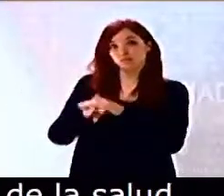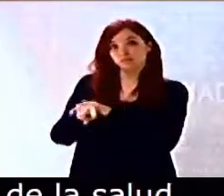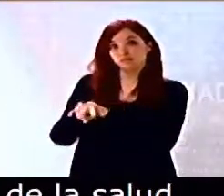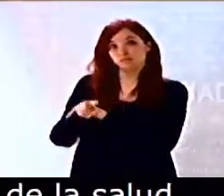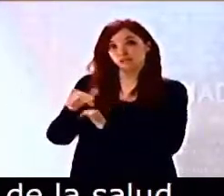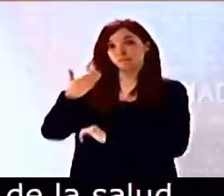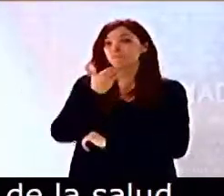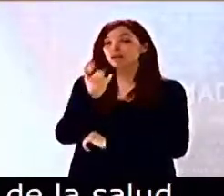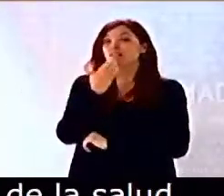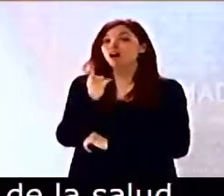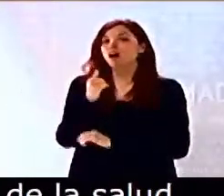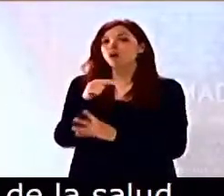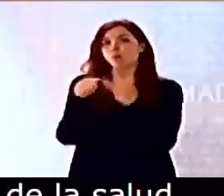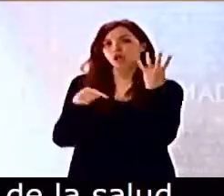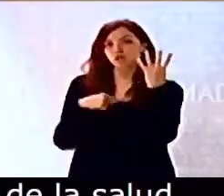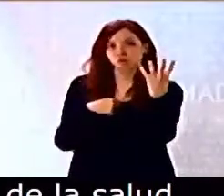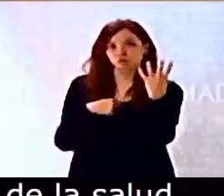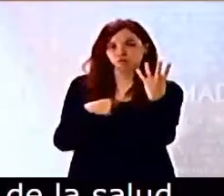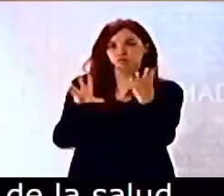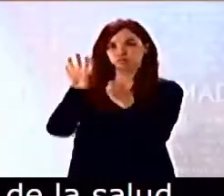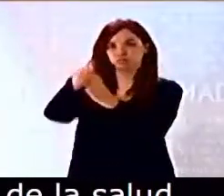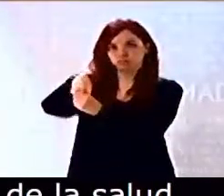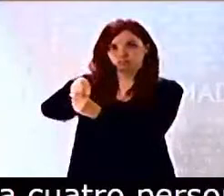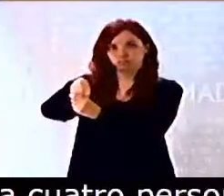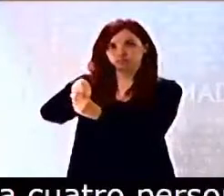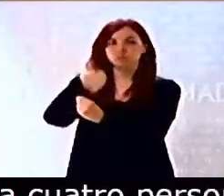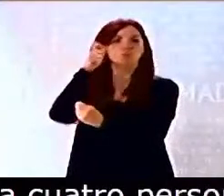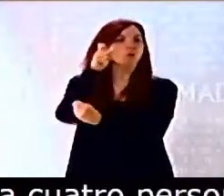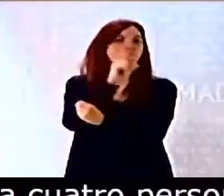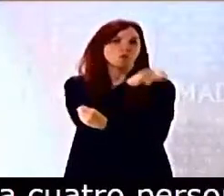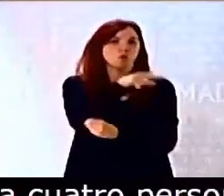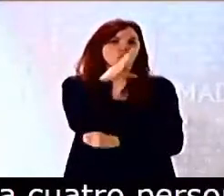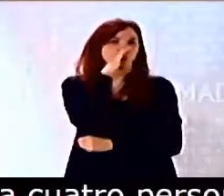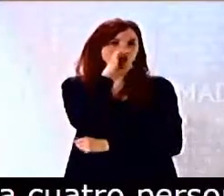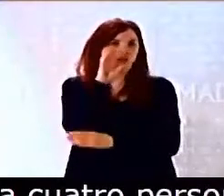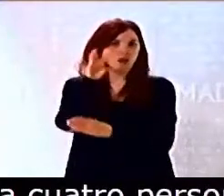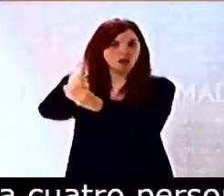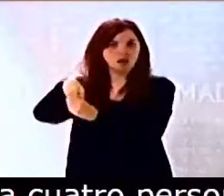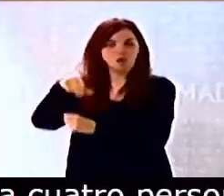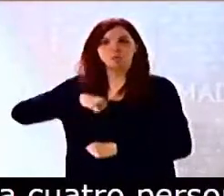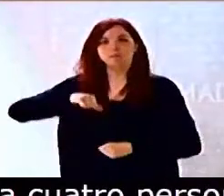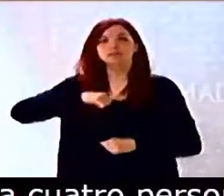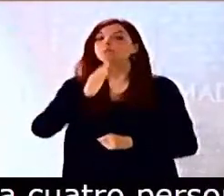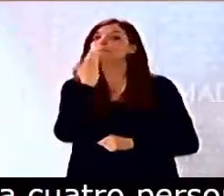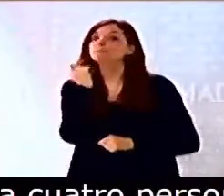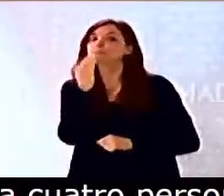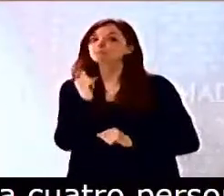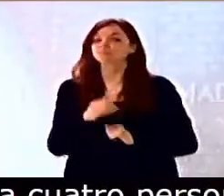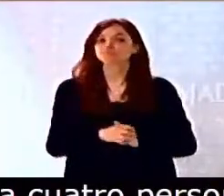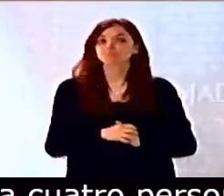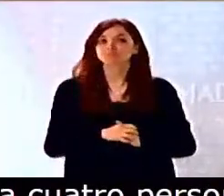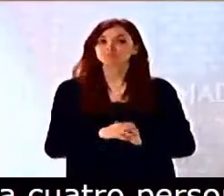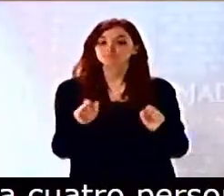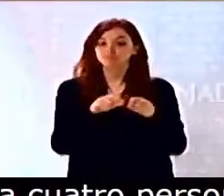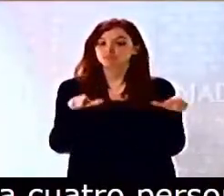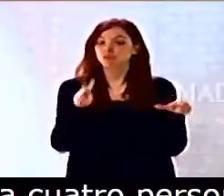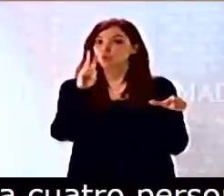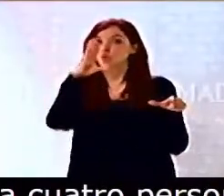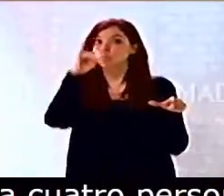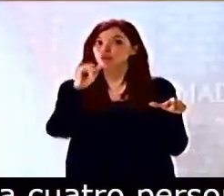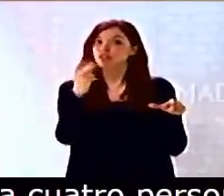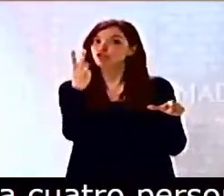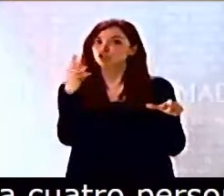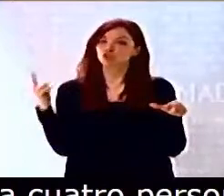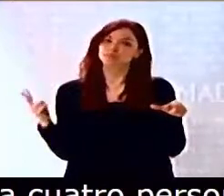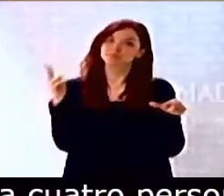hasta 4 personas son de la localidad de Guareña, o hay 2 personas en la UCI del